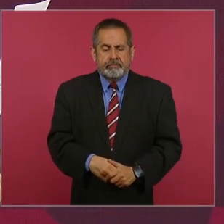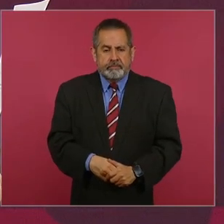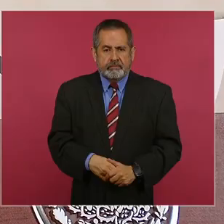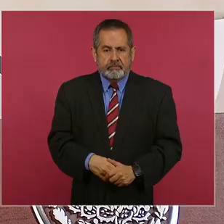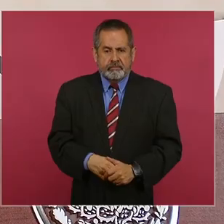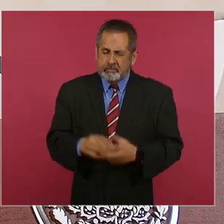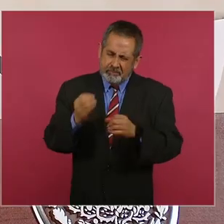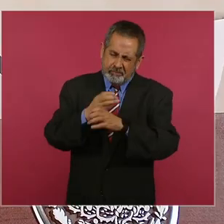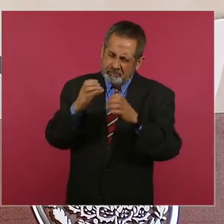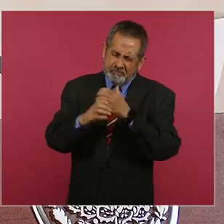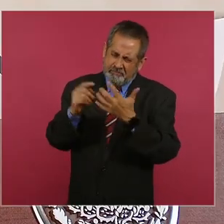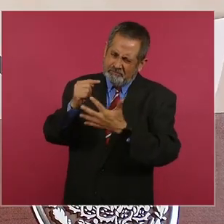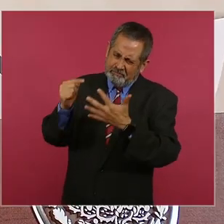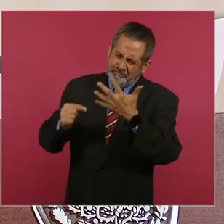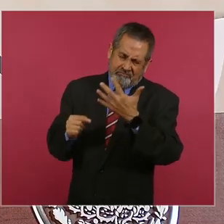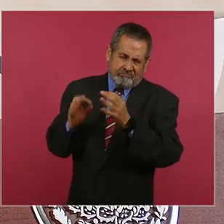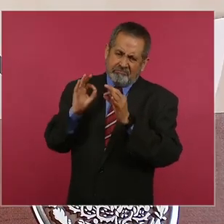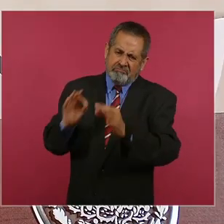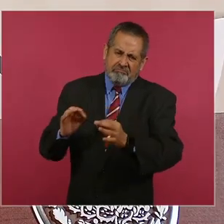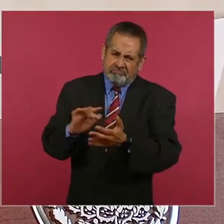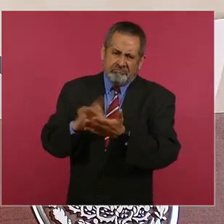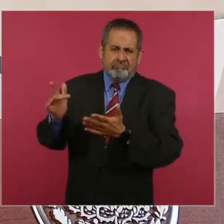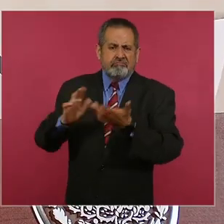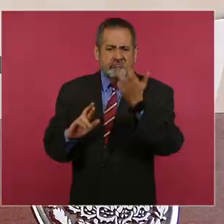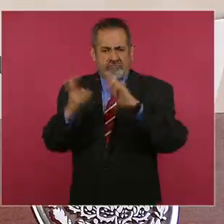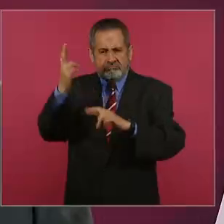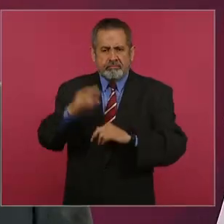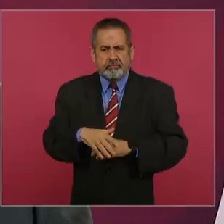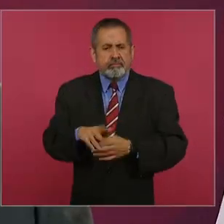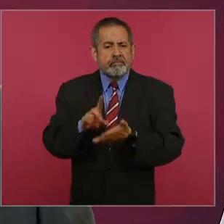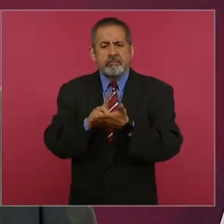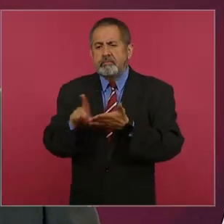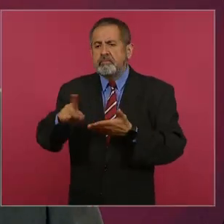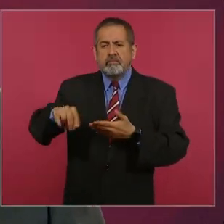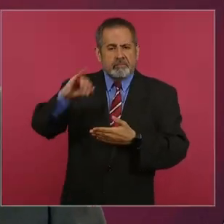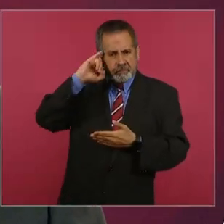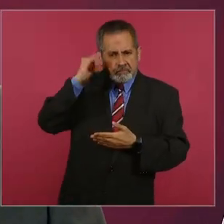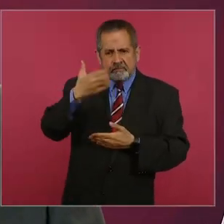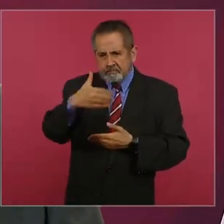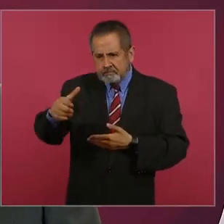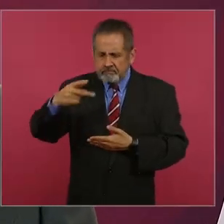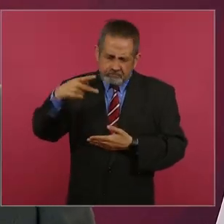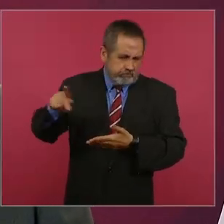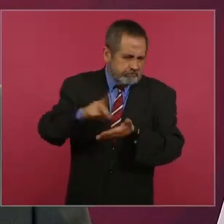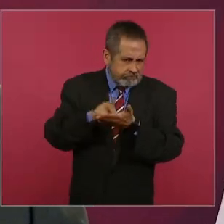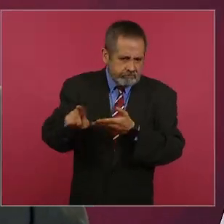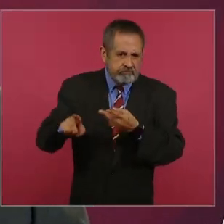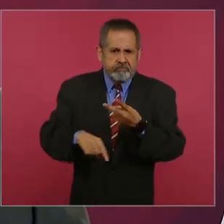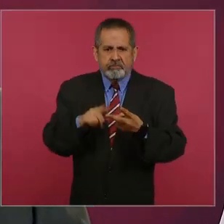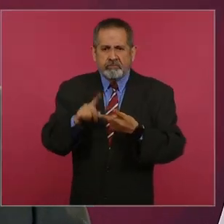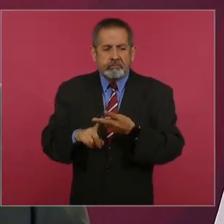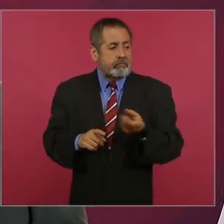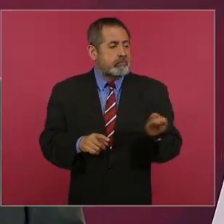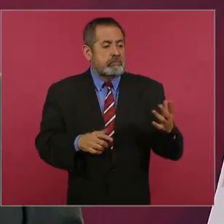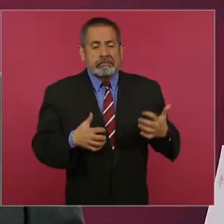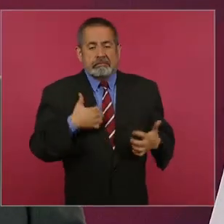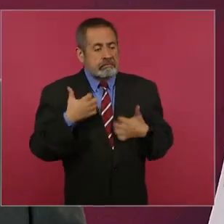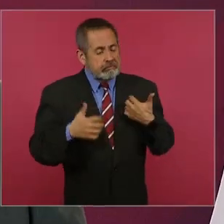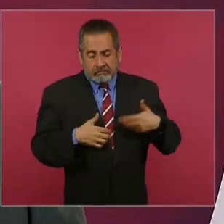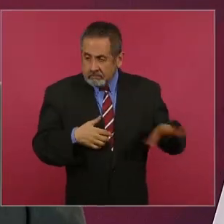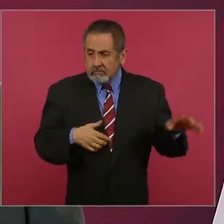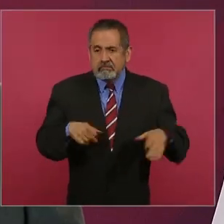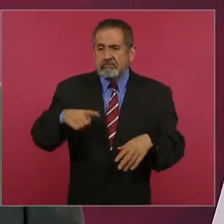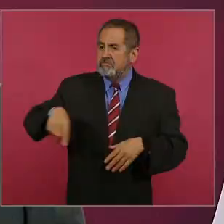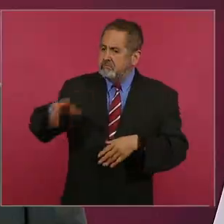muchísimas cosas el derecho de los campesinos a la tierra aunque a algunos no les gusta